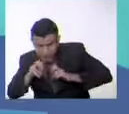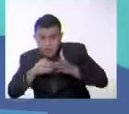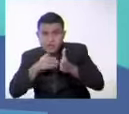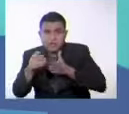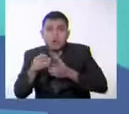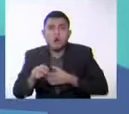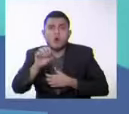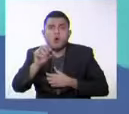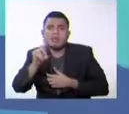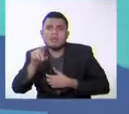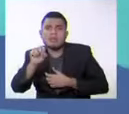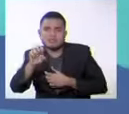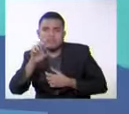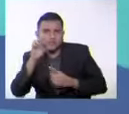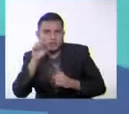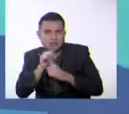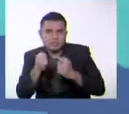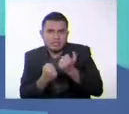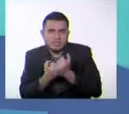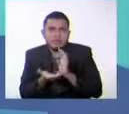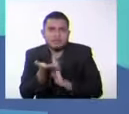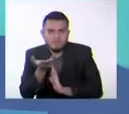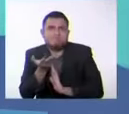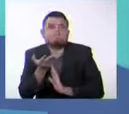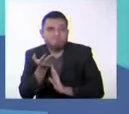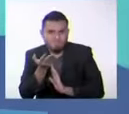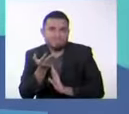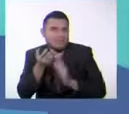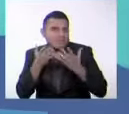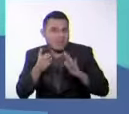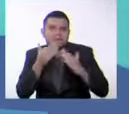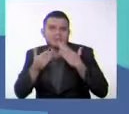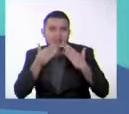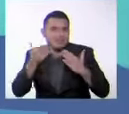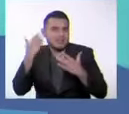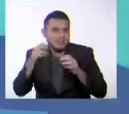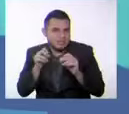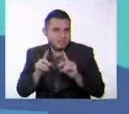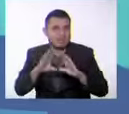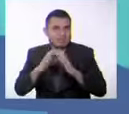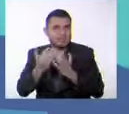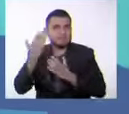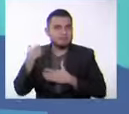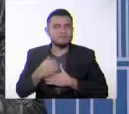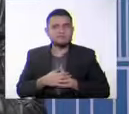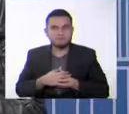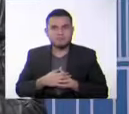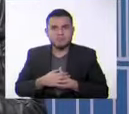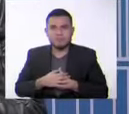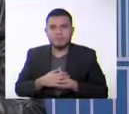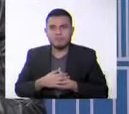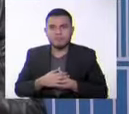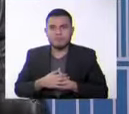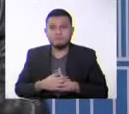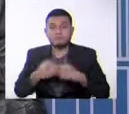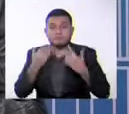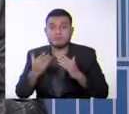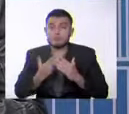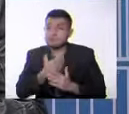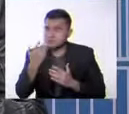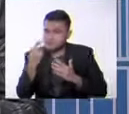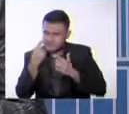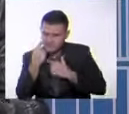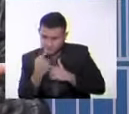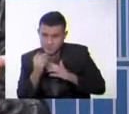desarrollo sostenible que ya hemos comentado en ocasiones anteriores y en clases anteriores. que ya los hemos comentado, los hemos